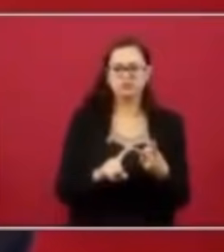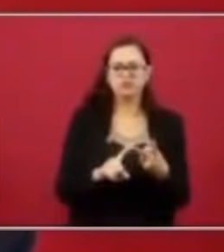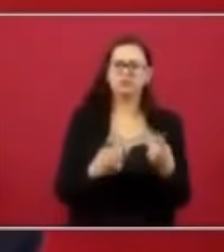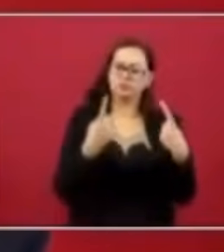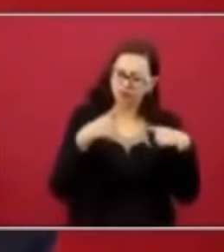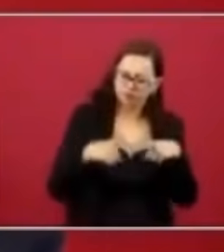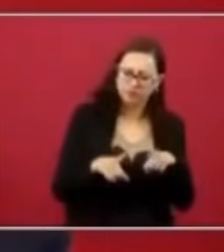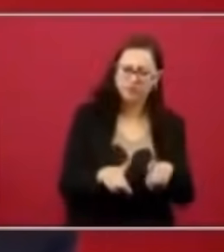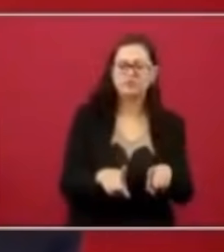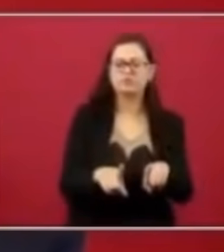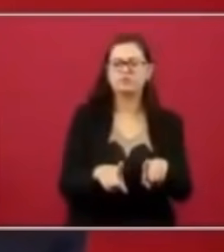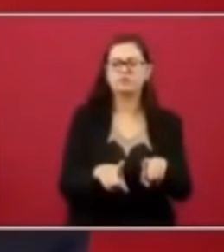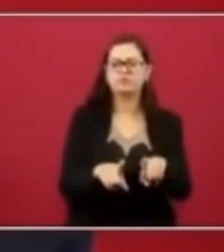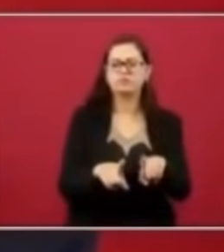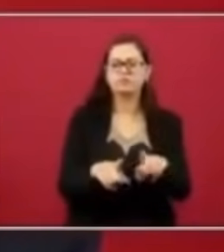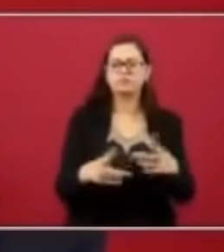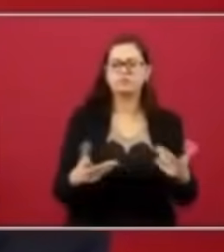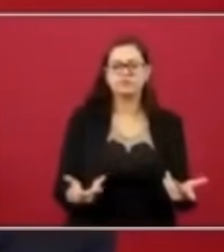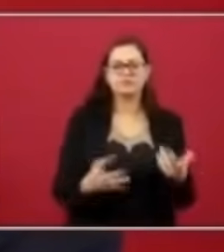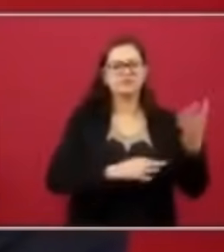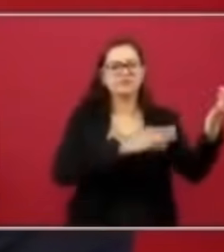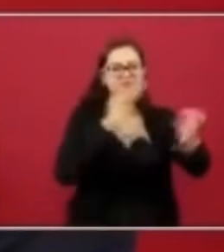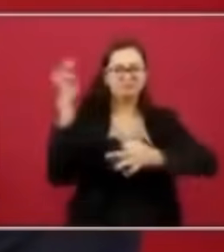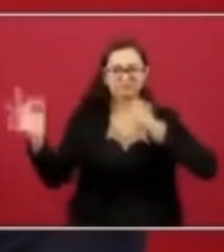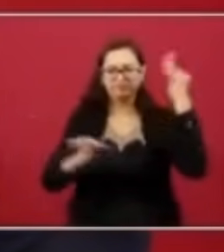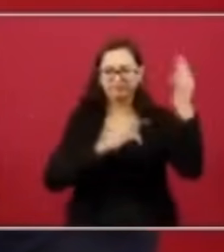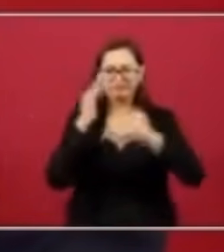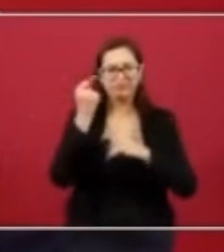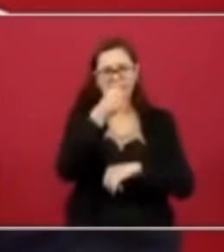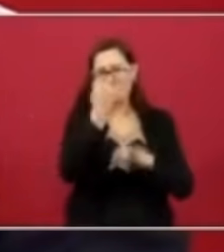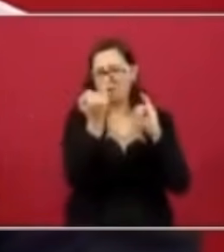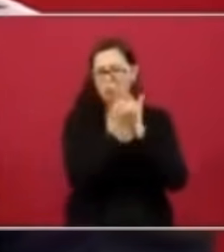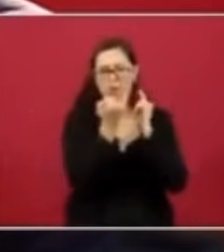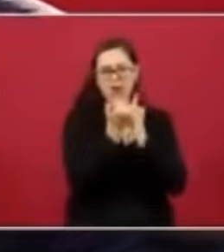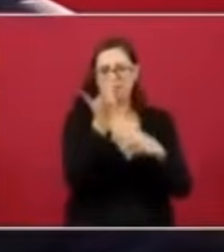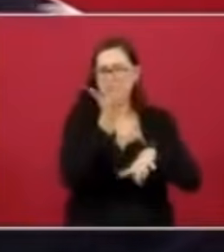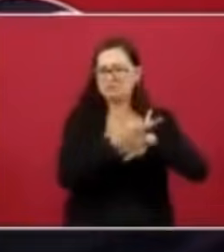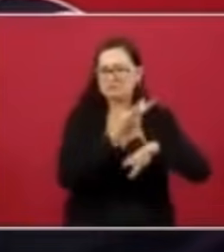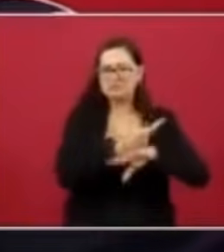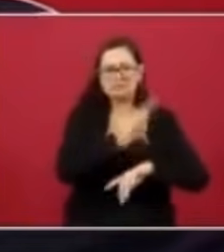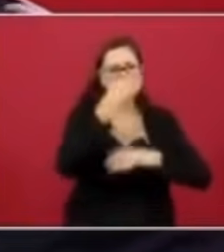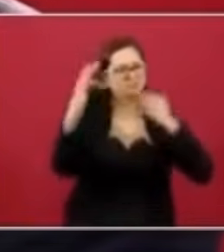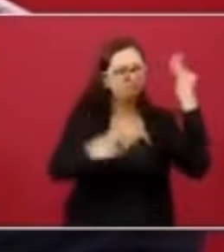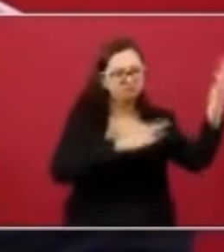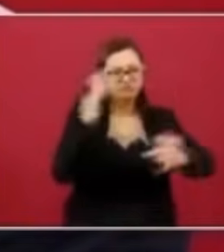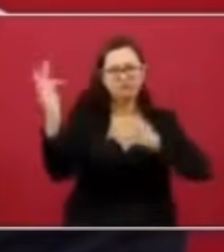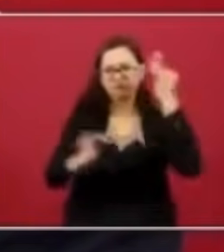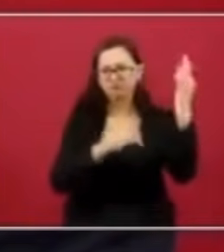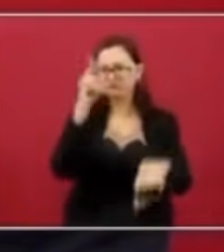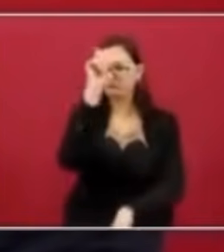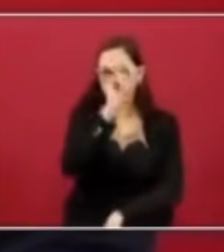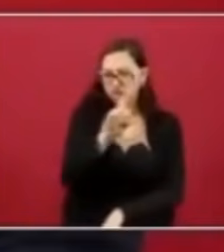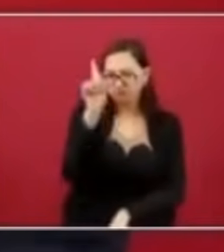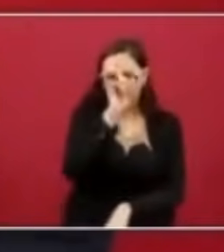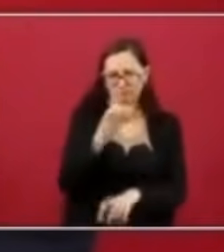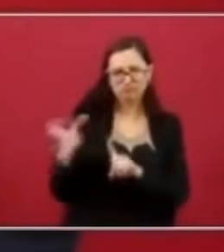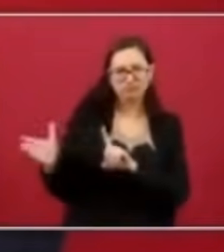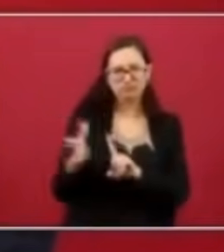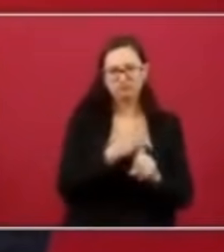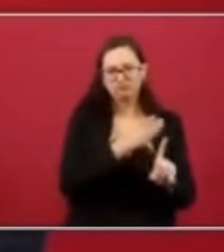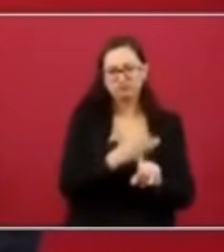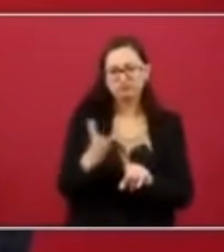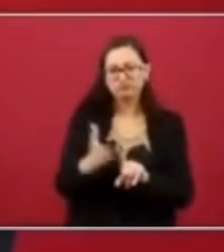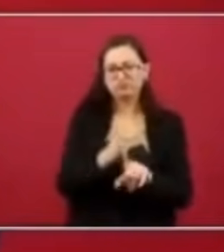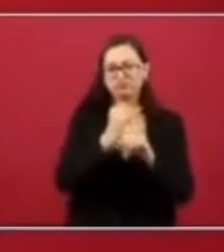mismo tiempo haya una campaña en Estados Unidos de orientación a los